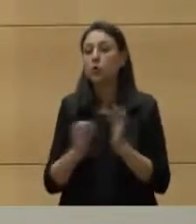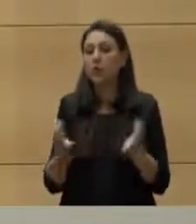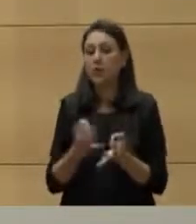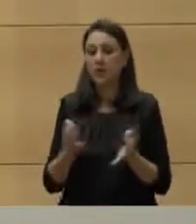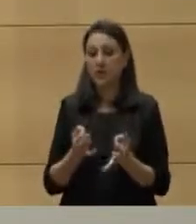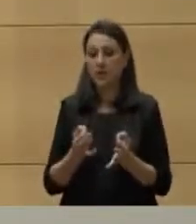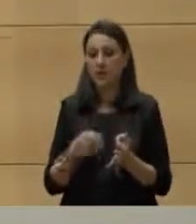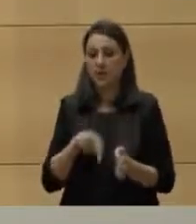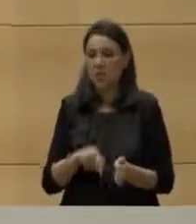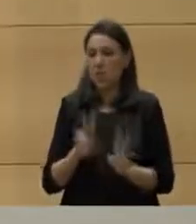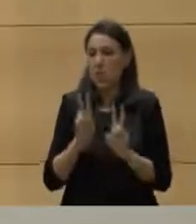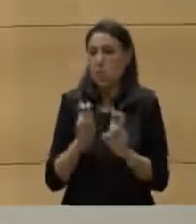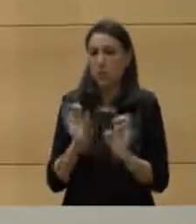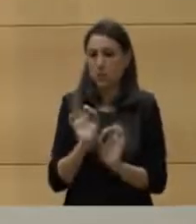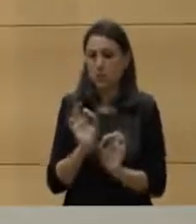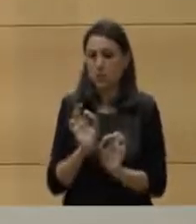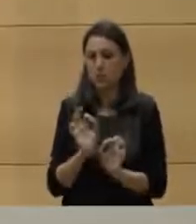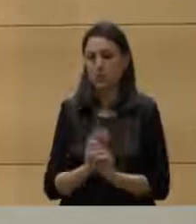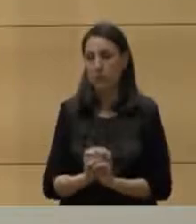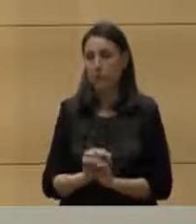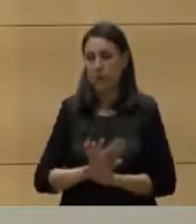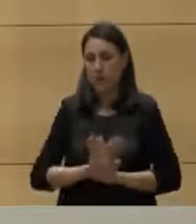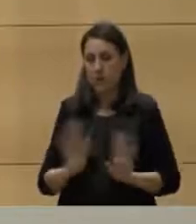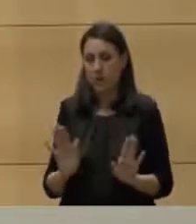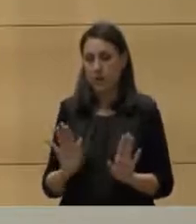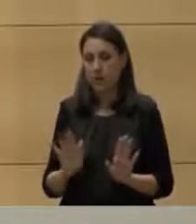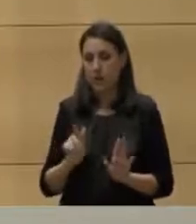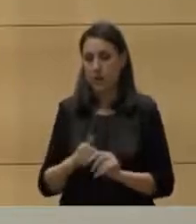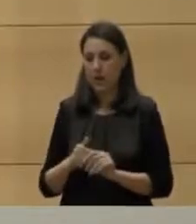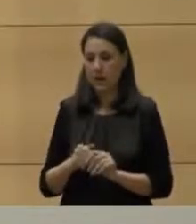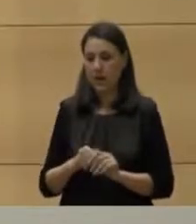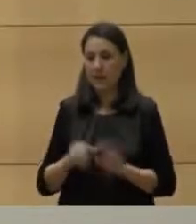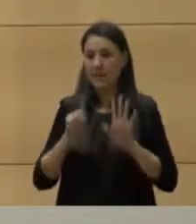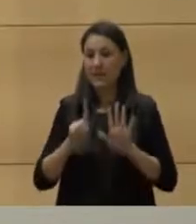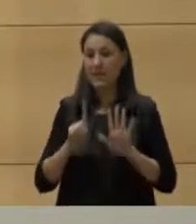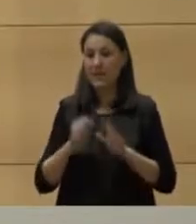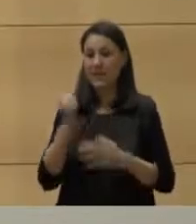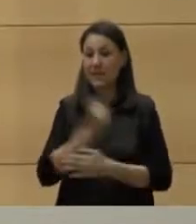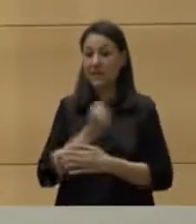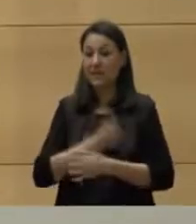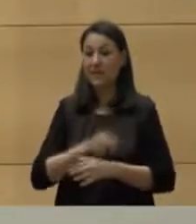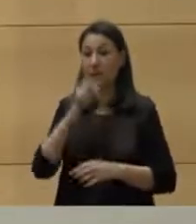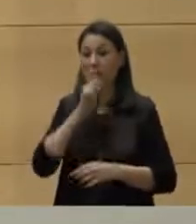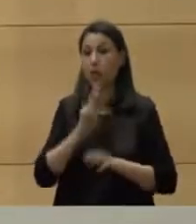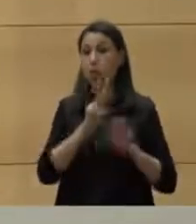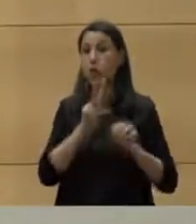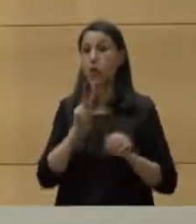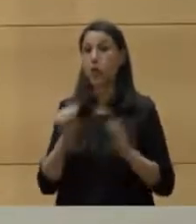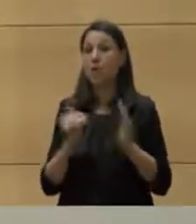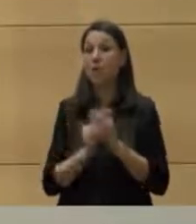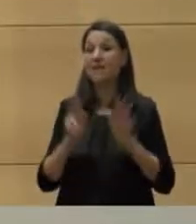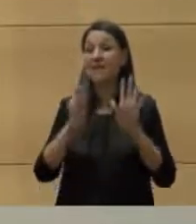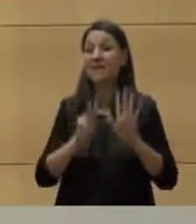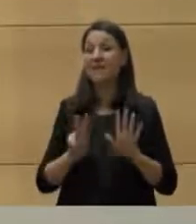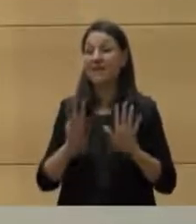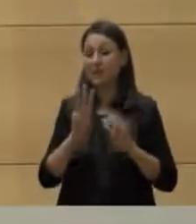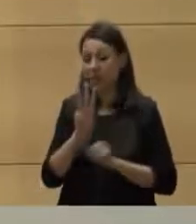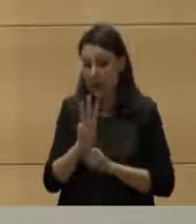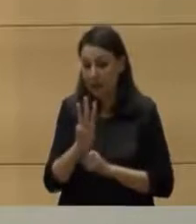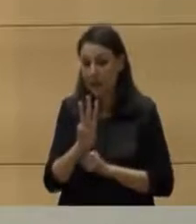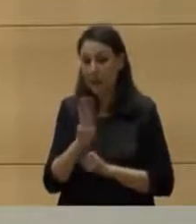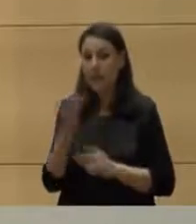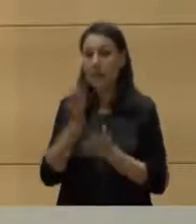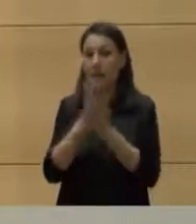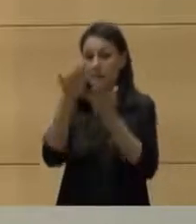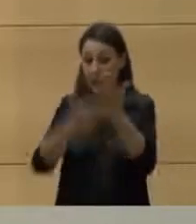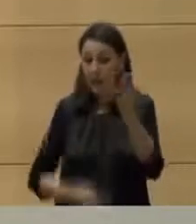una cosa nueva. El 6 de diciembre del año 2003, en el diario El País, previo pago